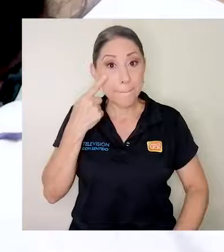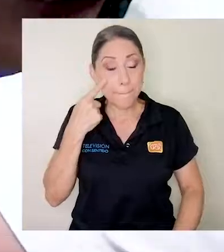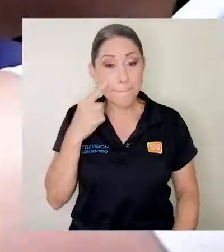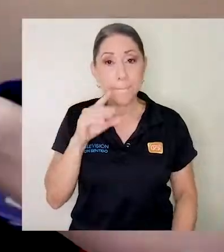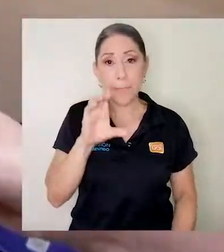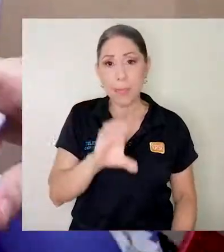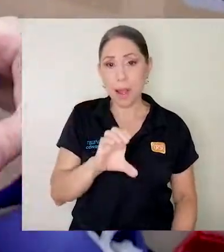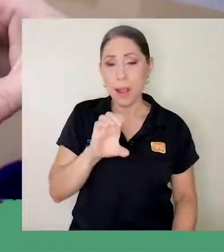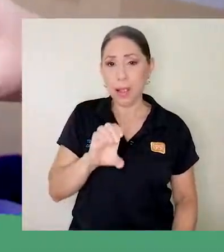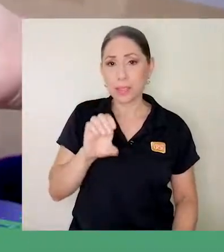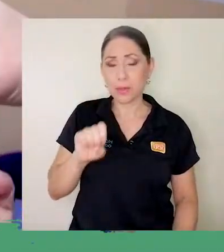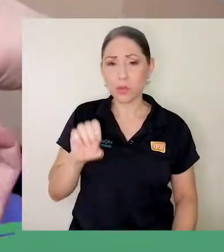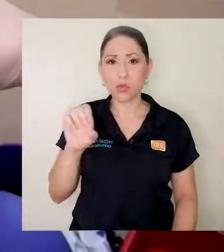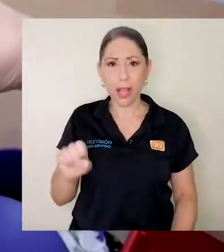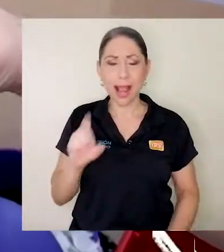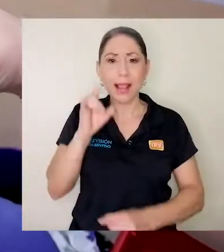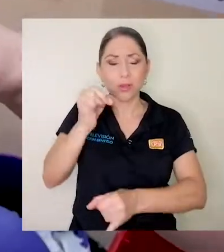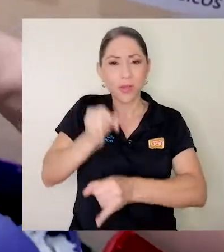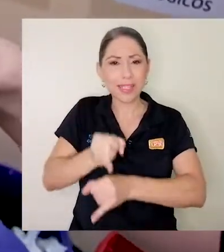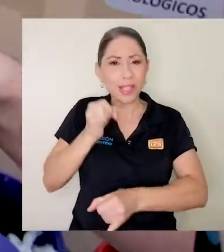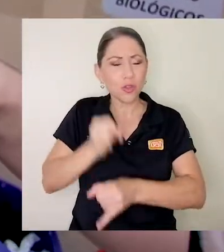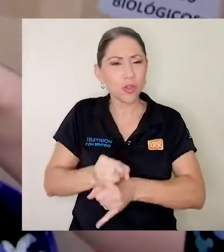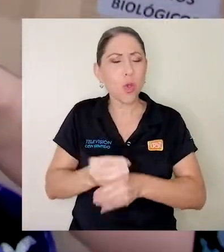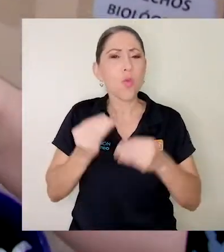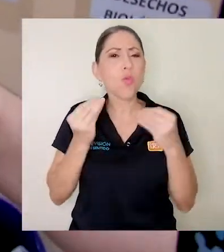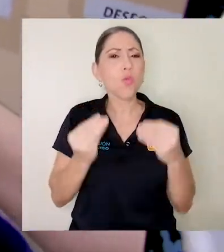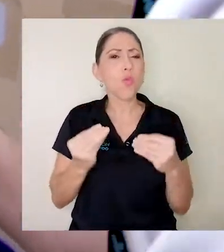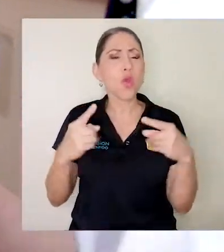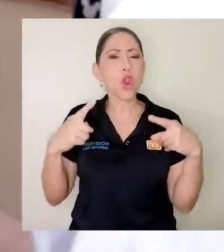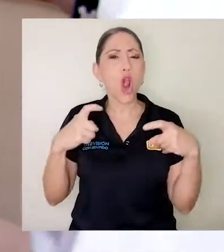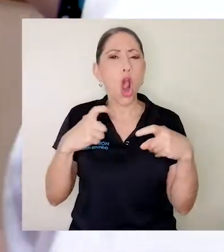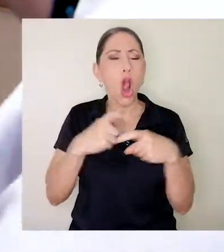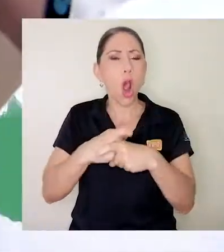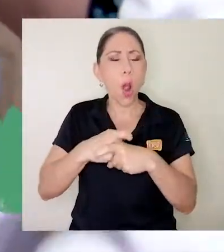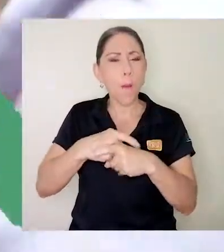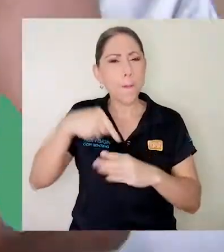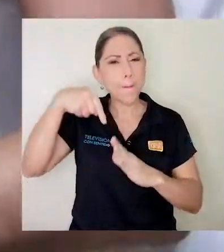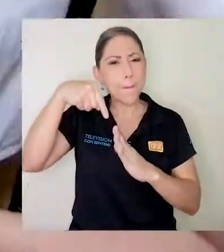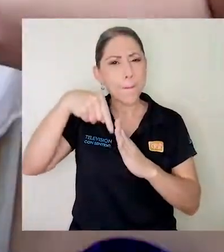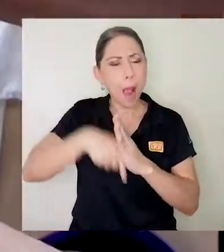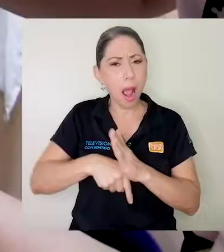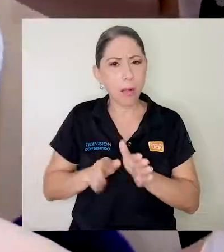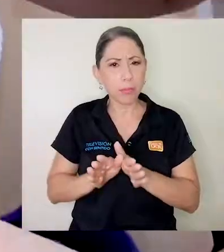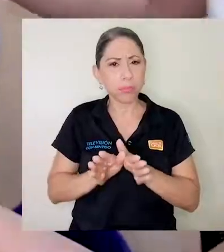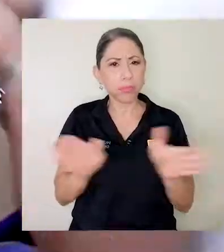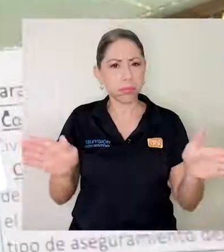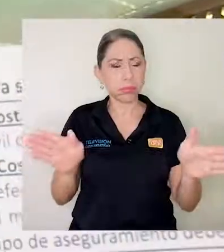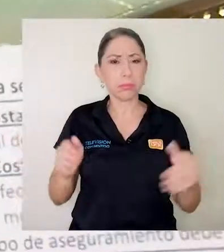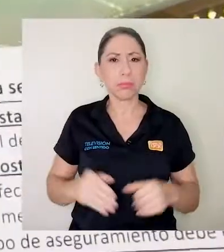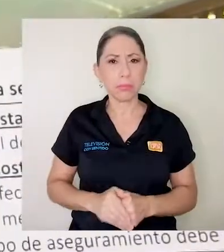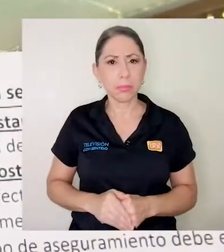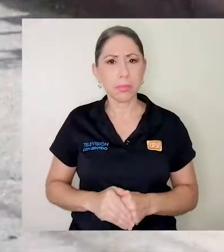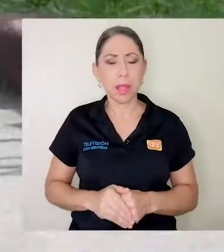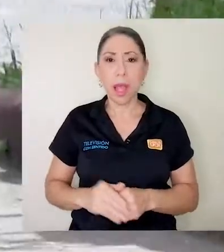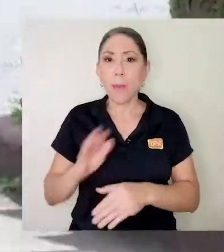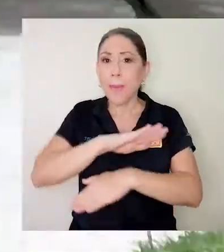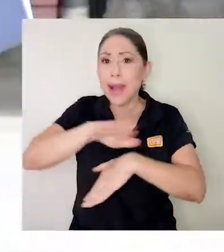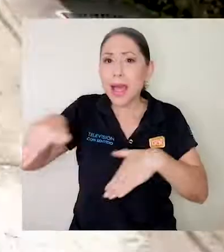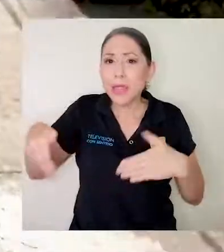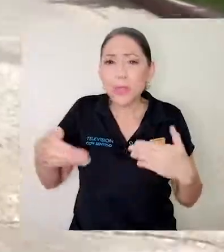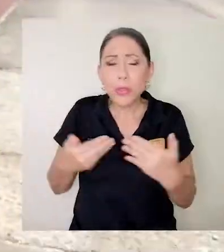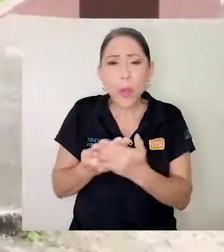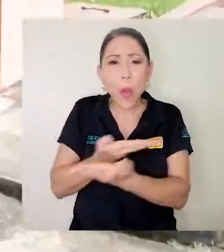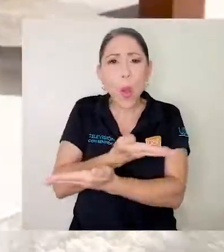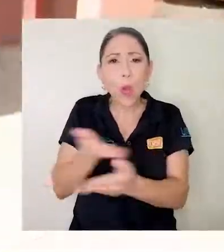Caja del Seguro Social es una institución muy compleja, muy amplia. Entonces, para todos